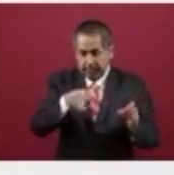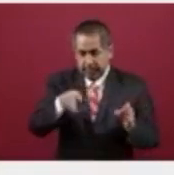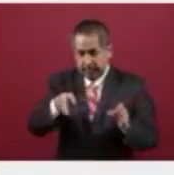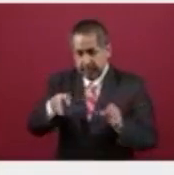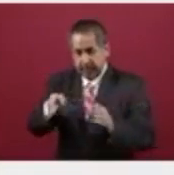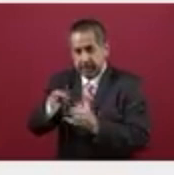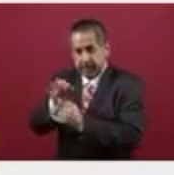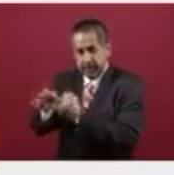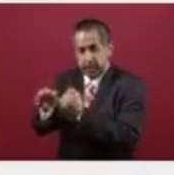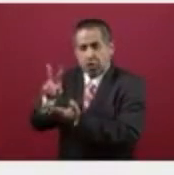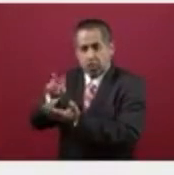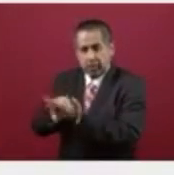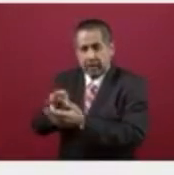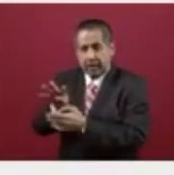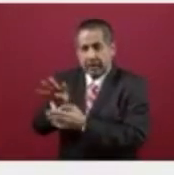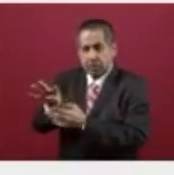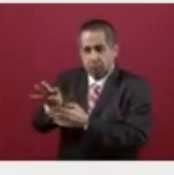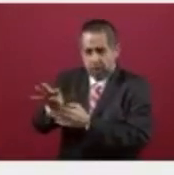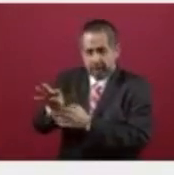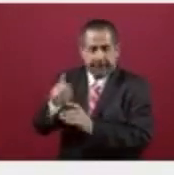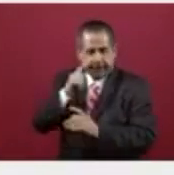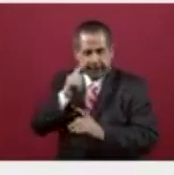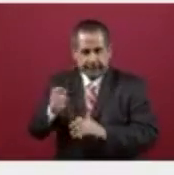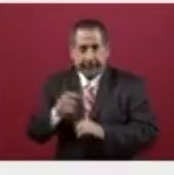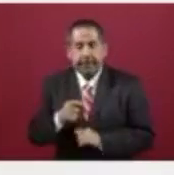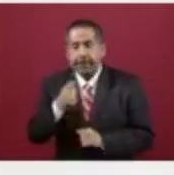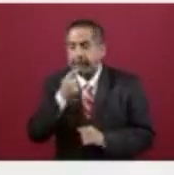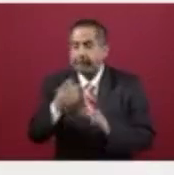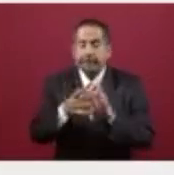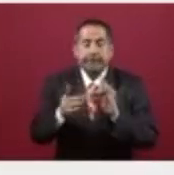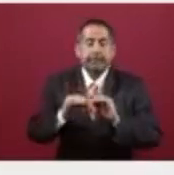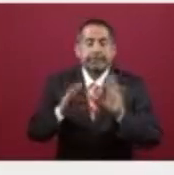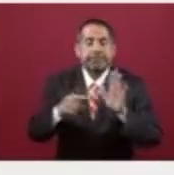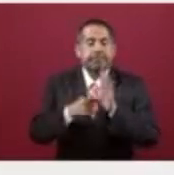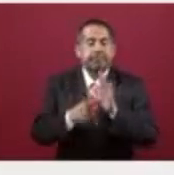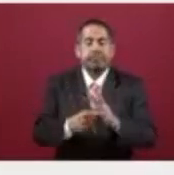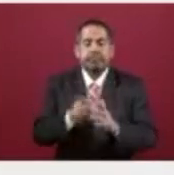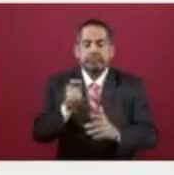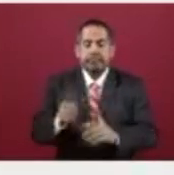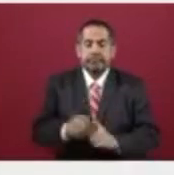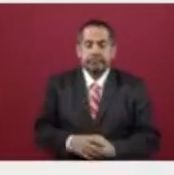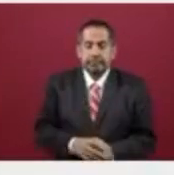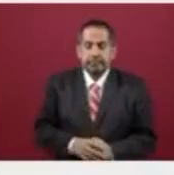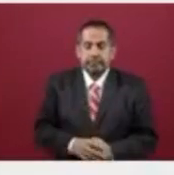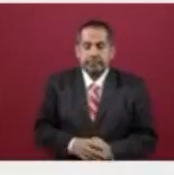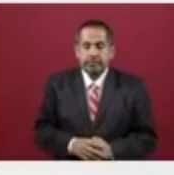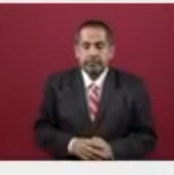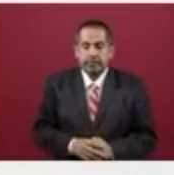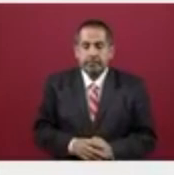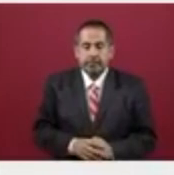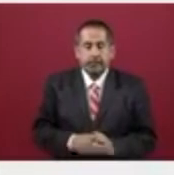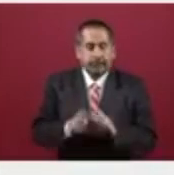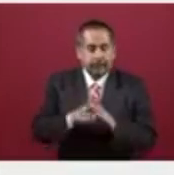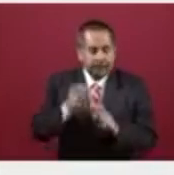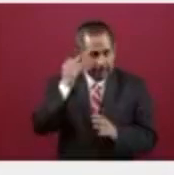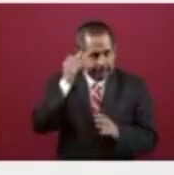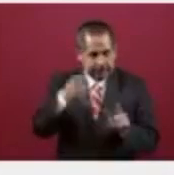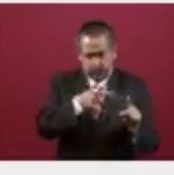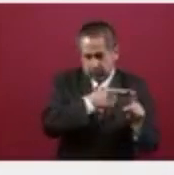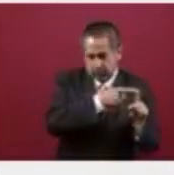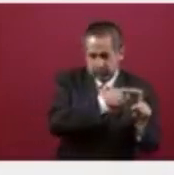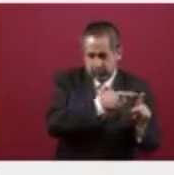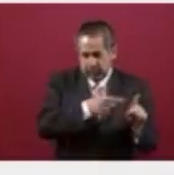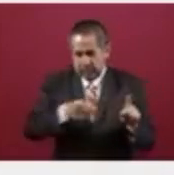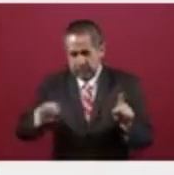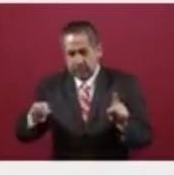2019. Y podemos decir que en todo este periodo, pero quizá